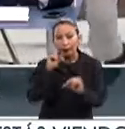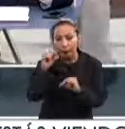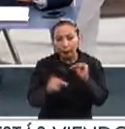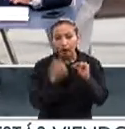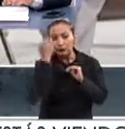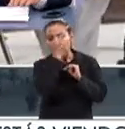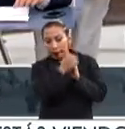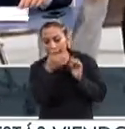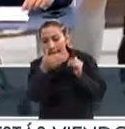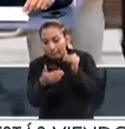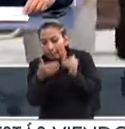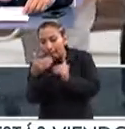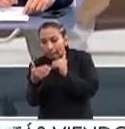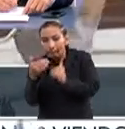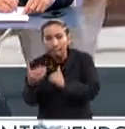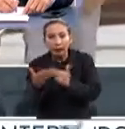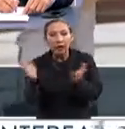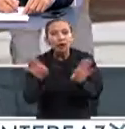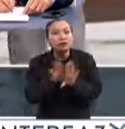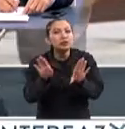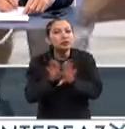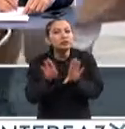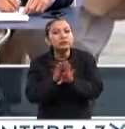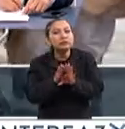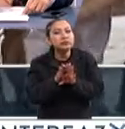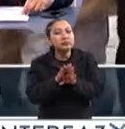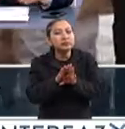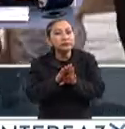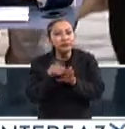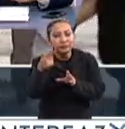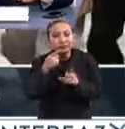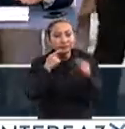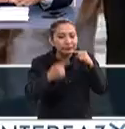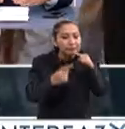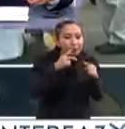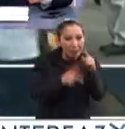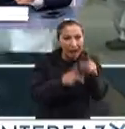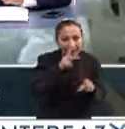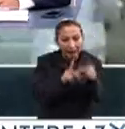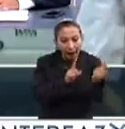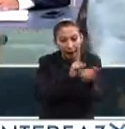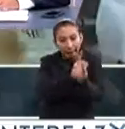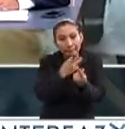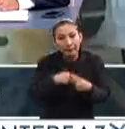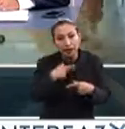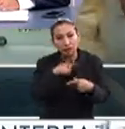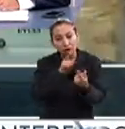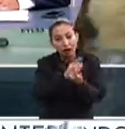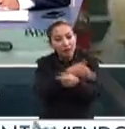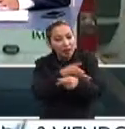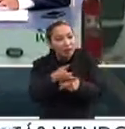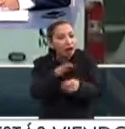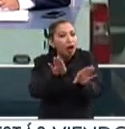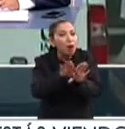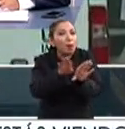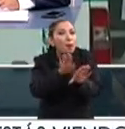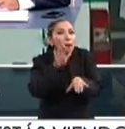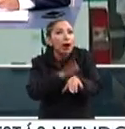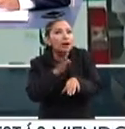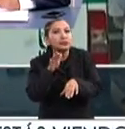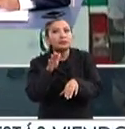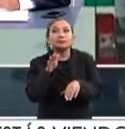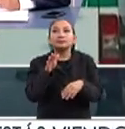sujetando, quizá eliminando paradigmas, ¿cómo es en esos diálogos que ustedes sostienen, en esas pláticas con familia? ¿Qué es lo que